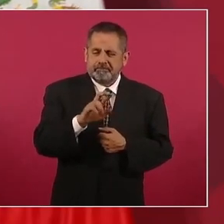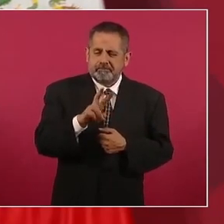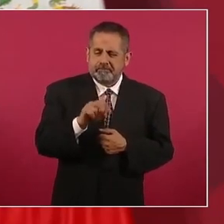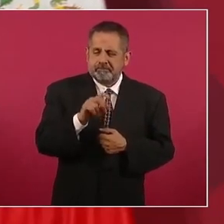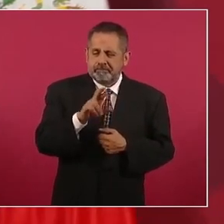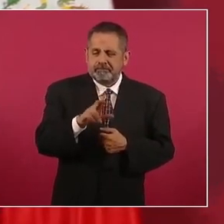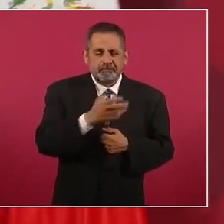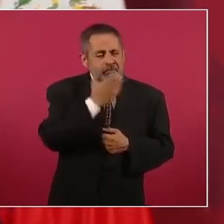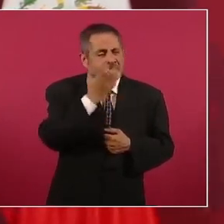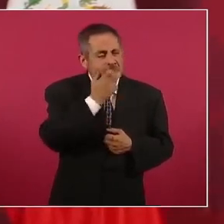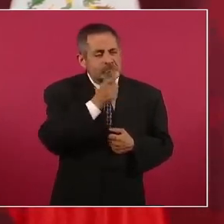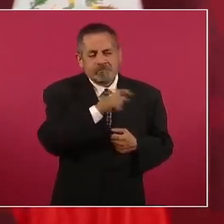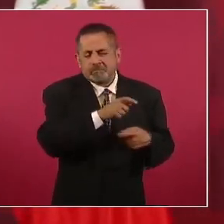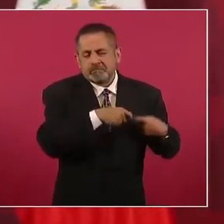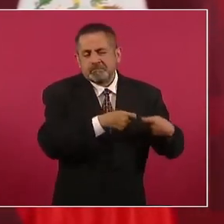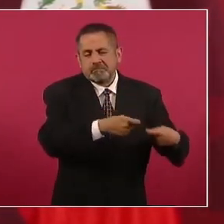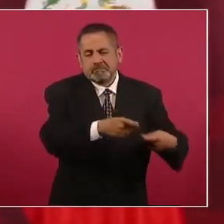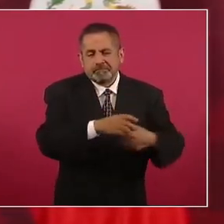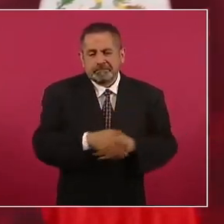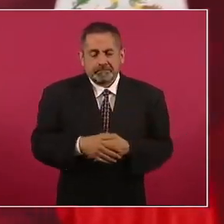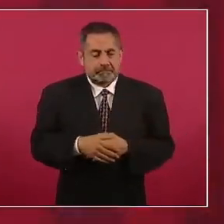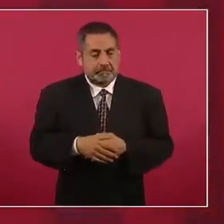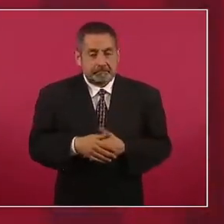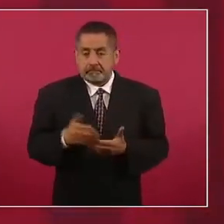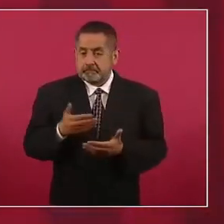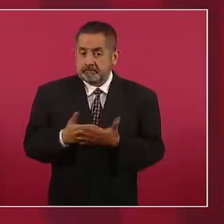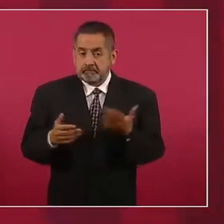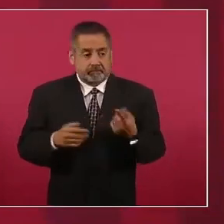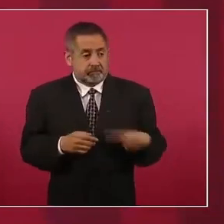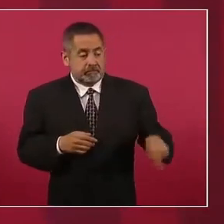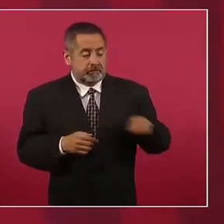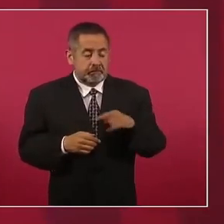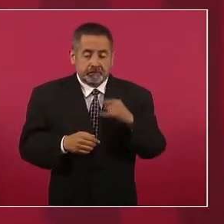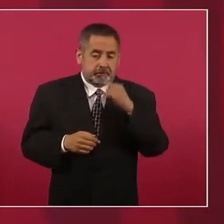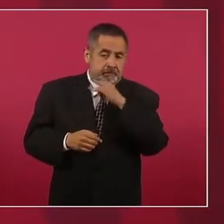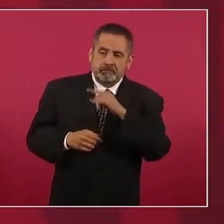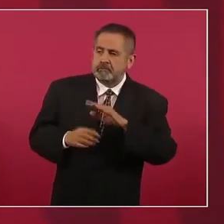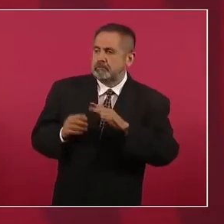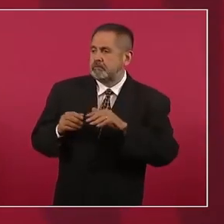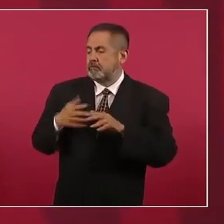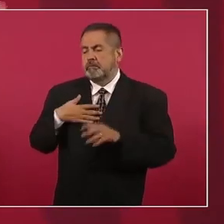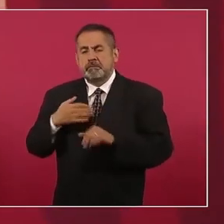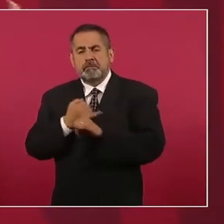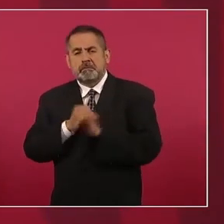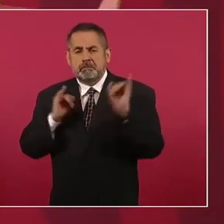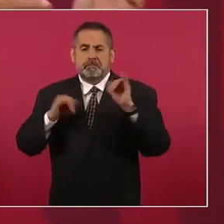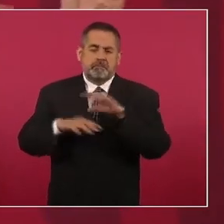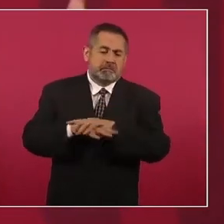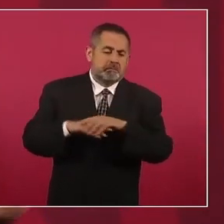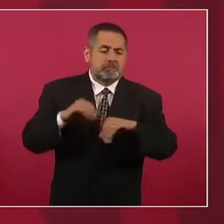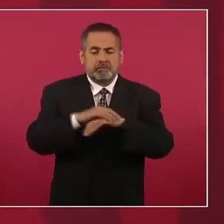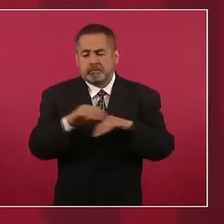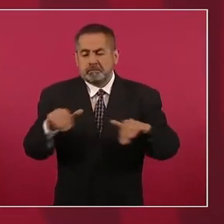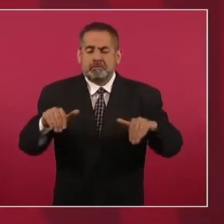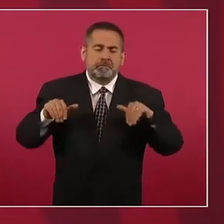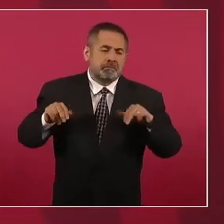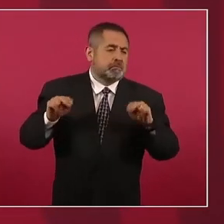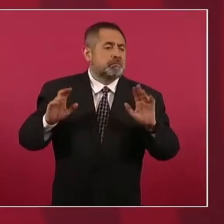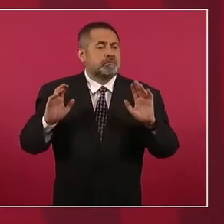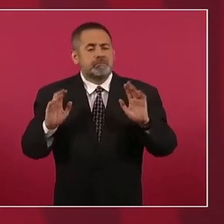Ahora ya no pueden simular de que son independientes como lo hicieron durante mucho